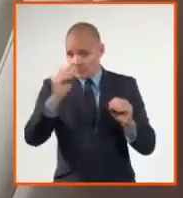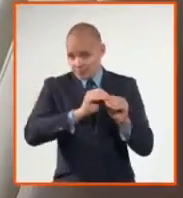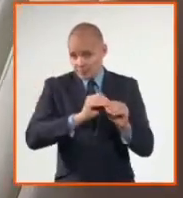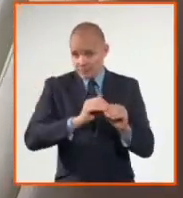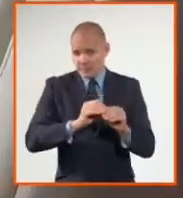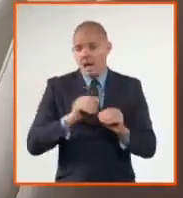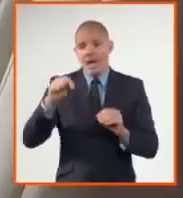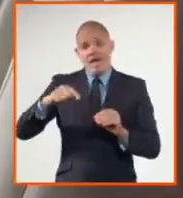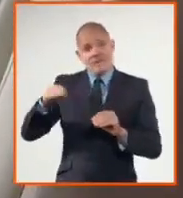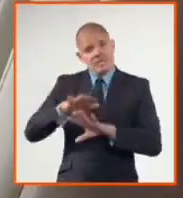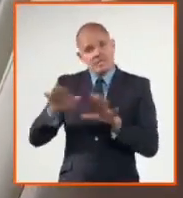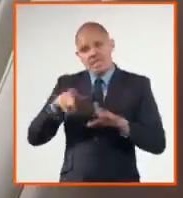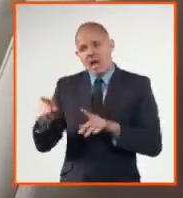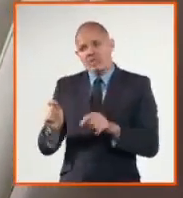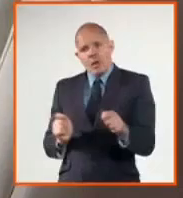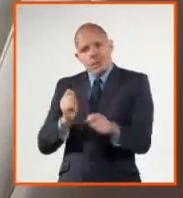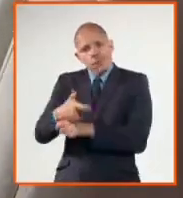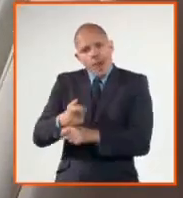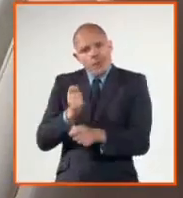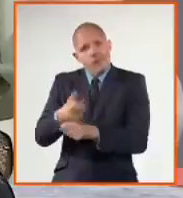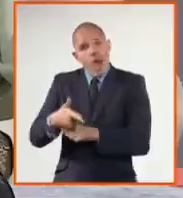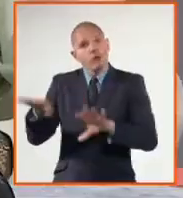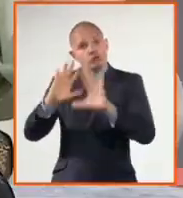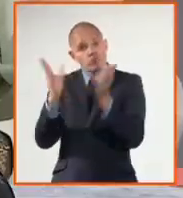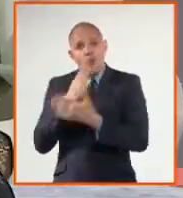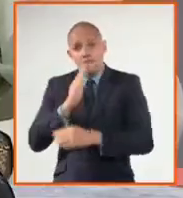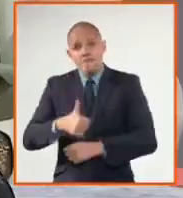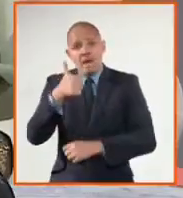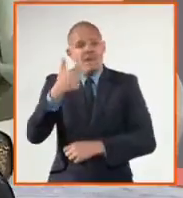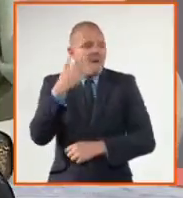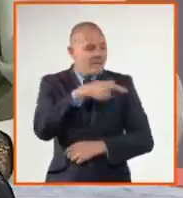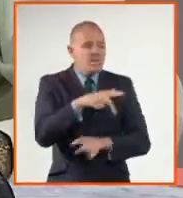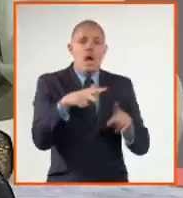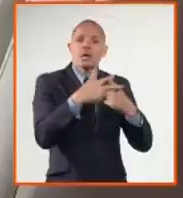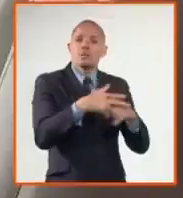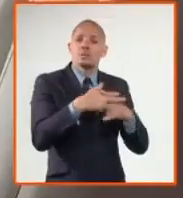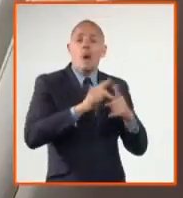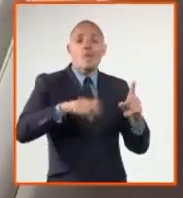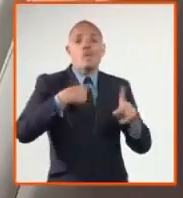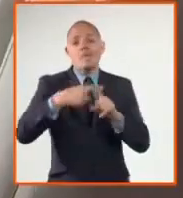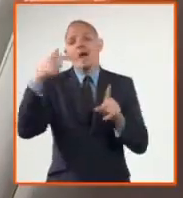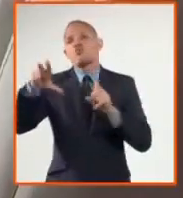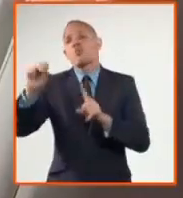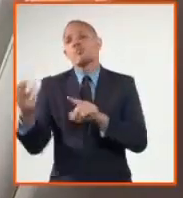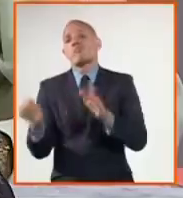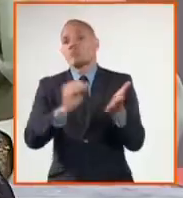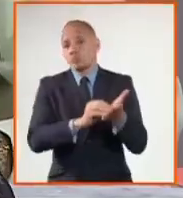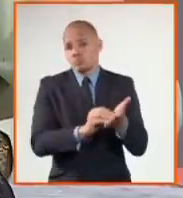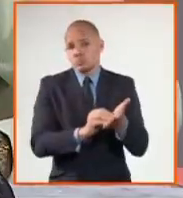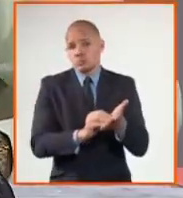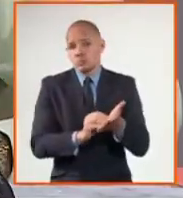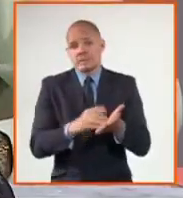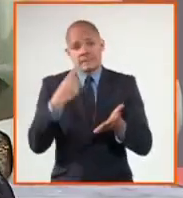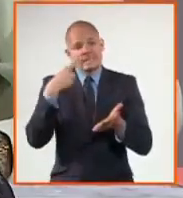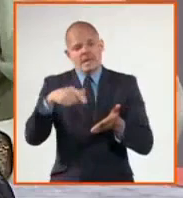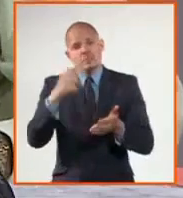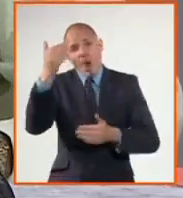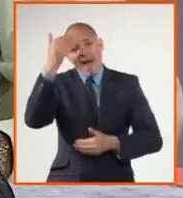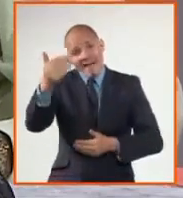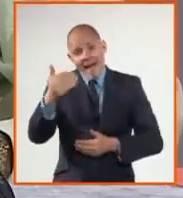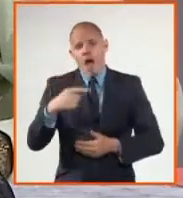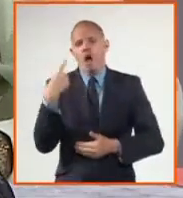inversiones estos receptores eléctricos eléctricos que van a 5 532 de aguas con inversión extranjera y también con